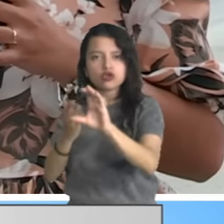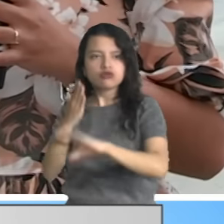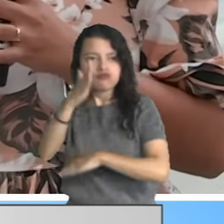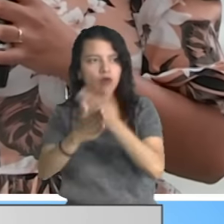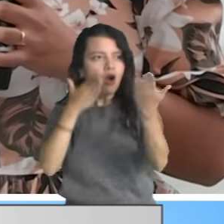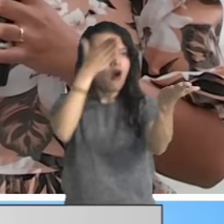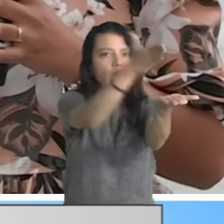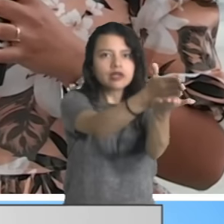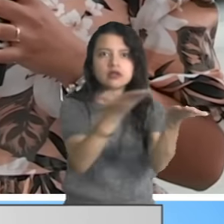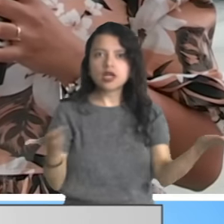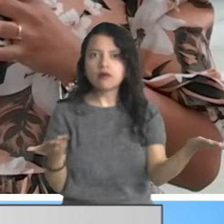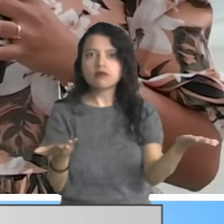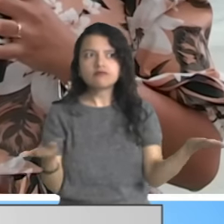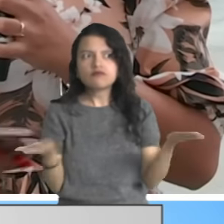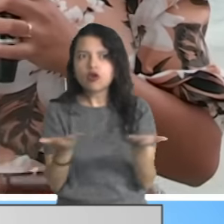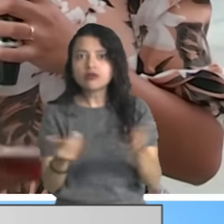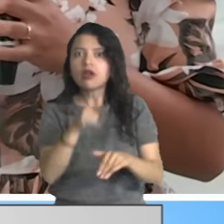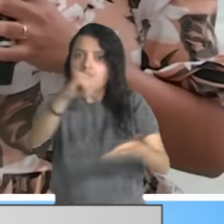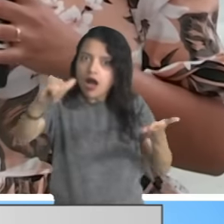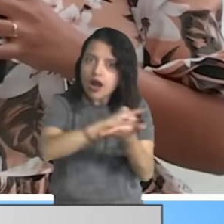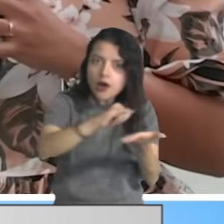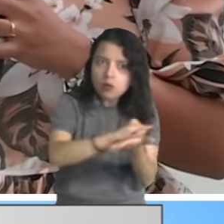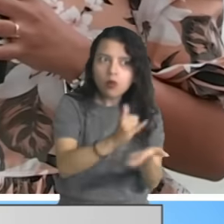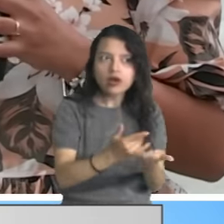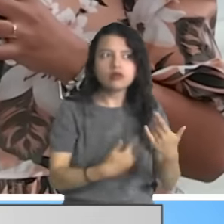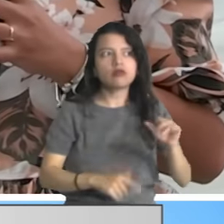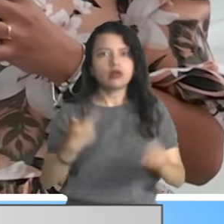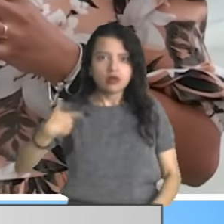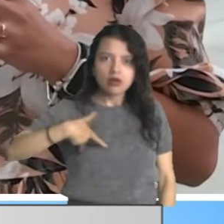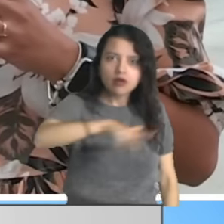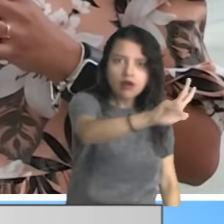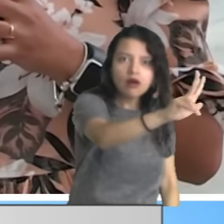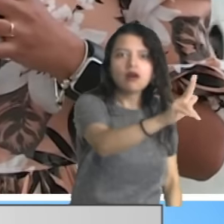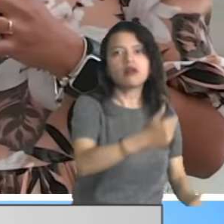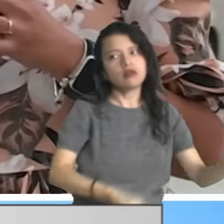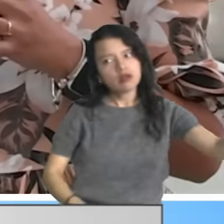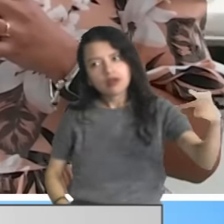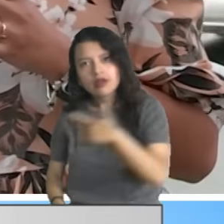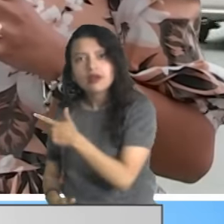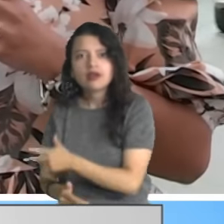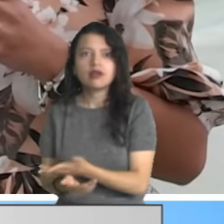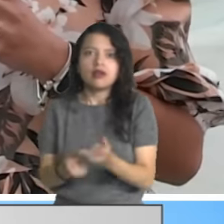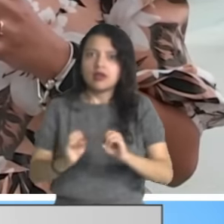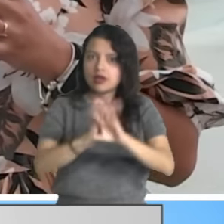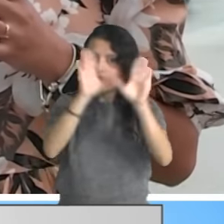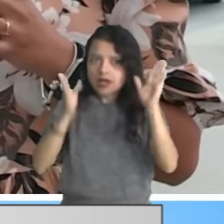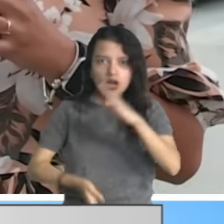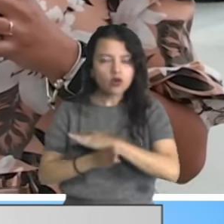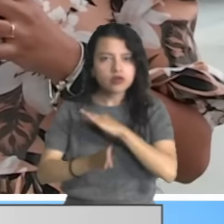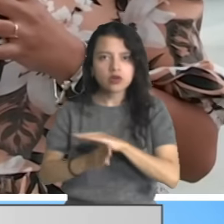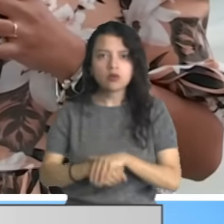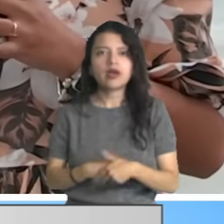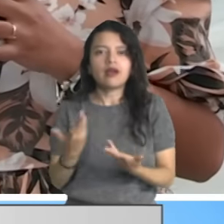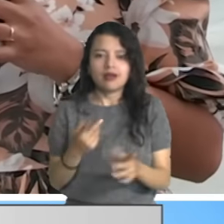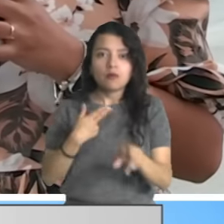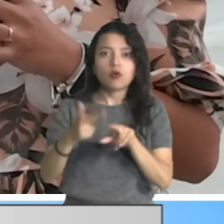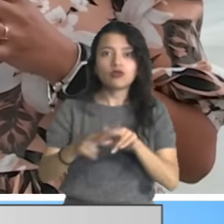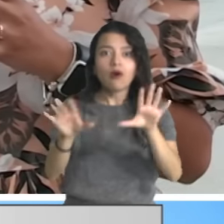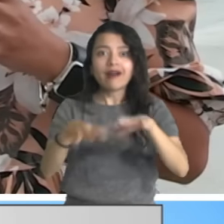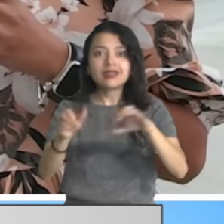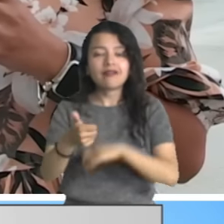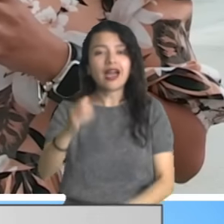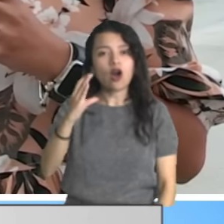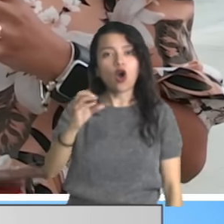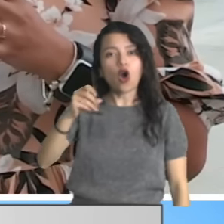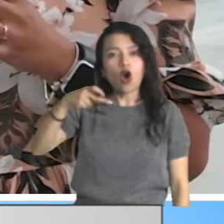de Eventos Valle del Pacífico durante y después de la COP16 que tendrá lugar durante el próximo mes de octubre. Además anunciaron